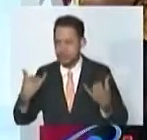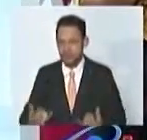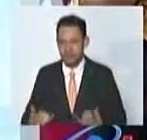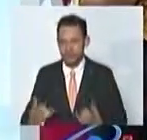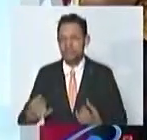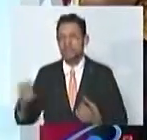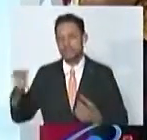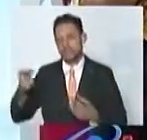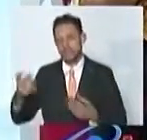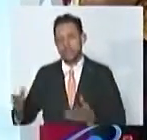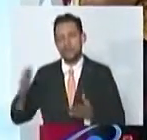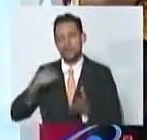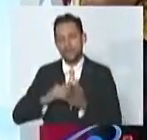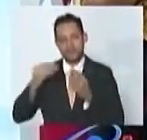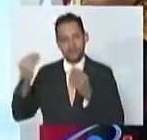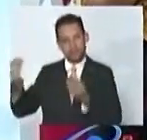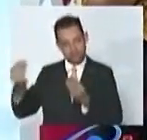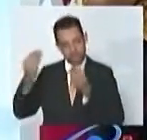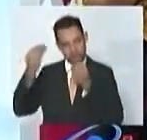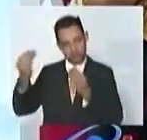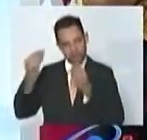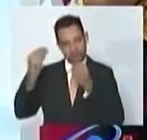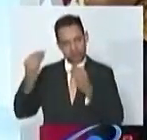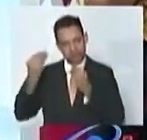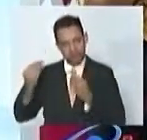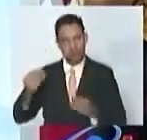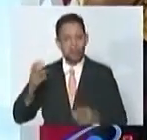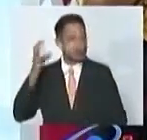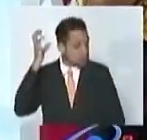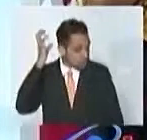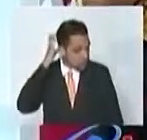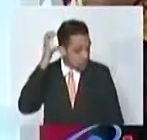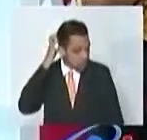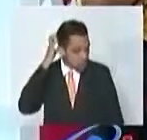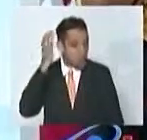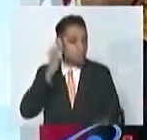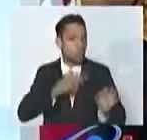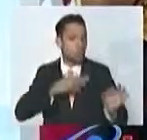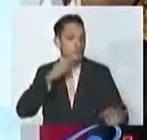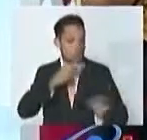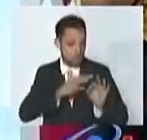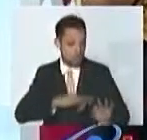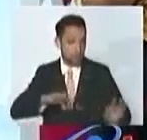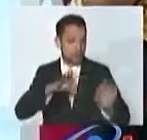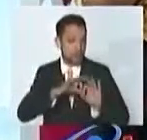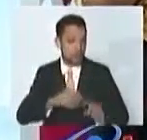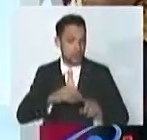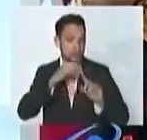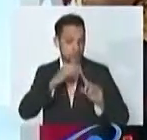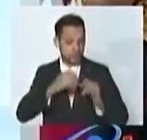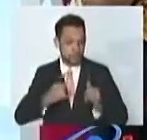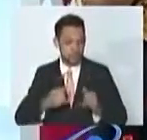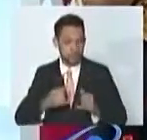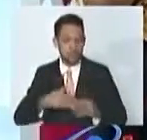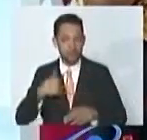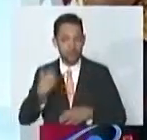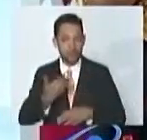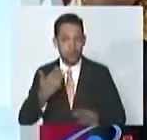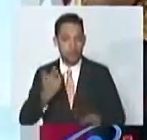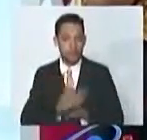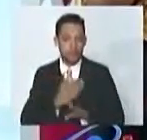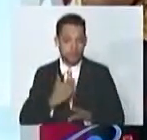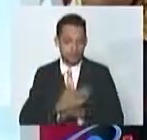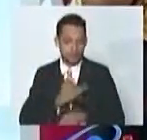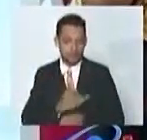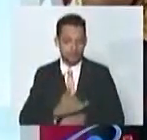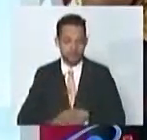pierden mucho, sobre todo las afasias son esas alteraciones que se dan después de un accidente